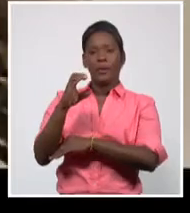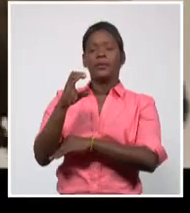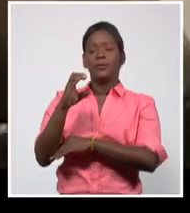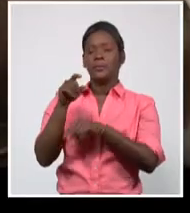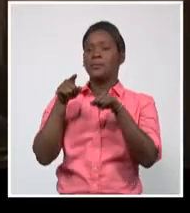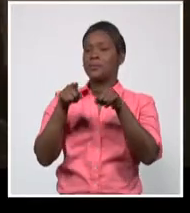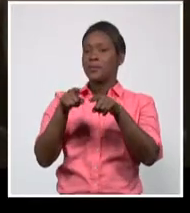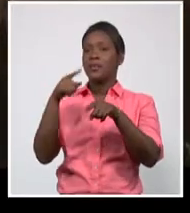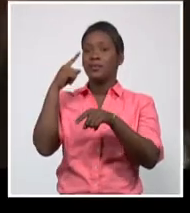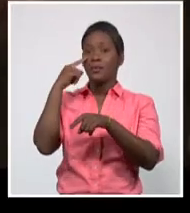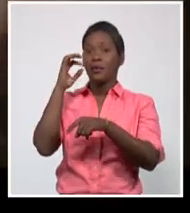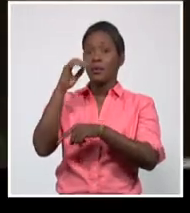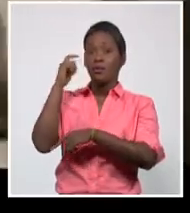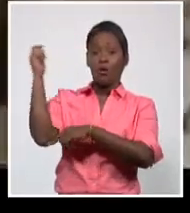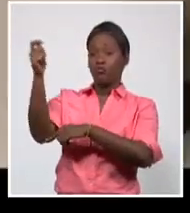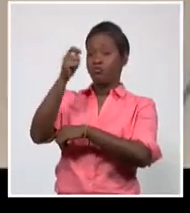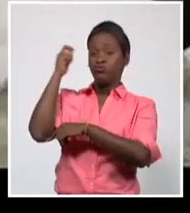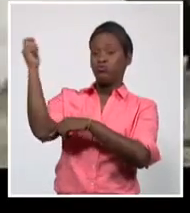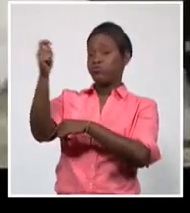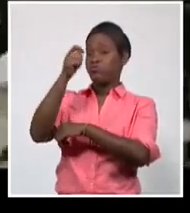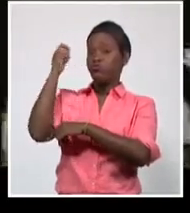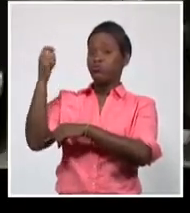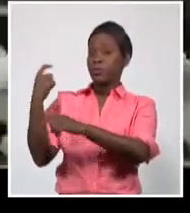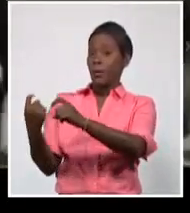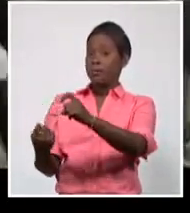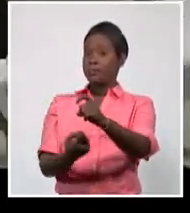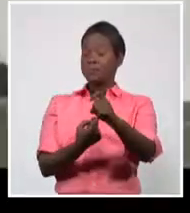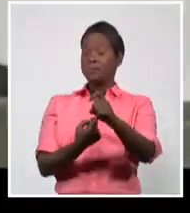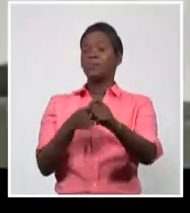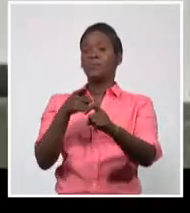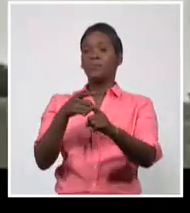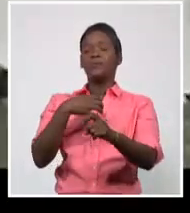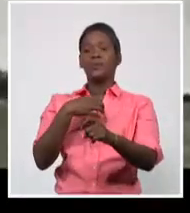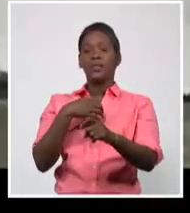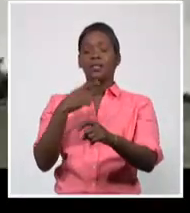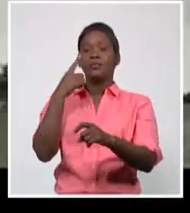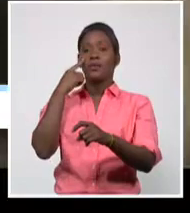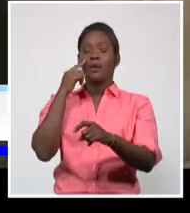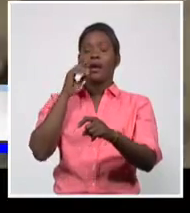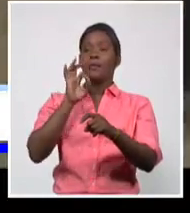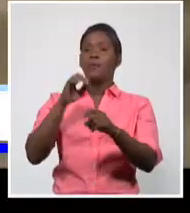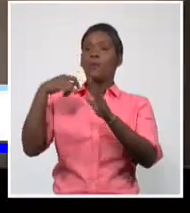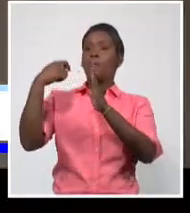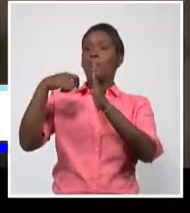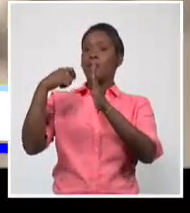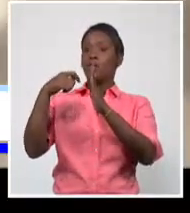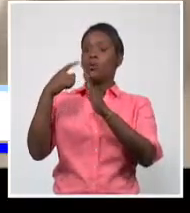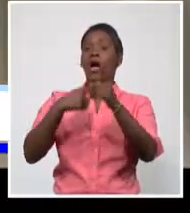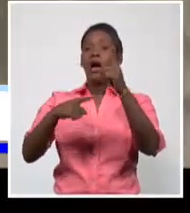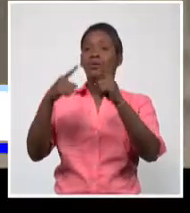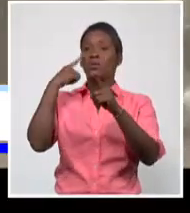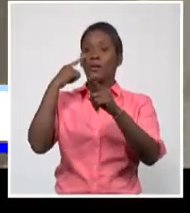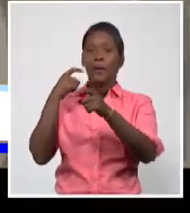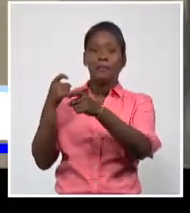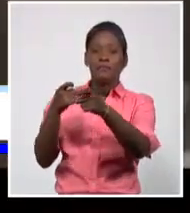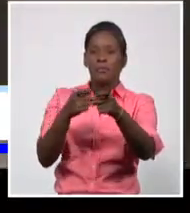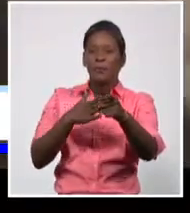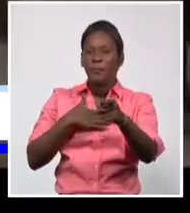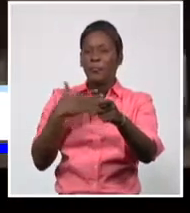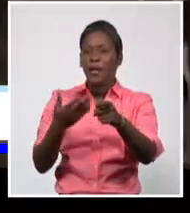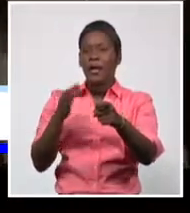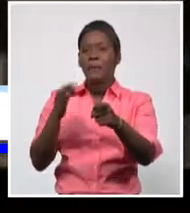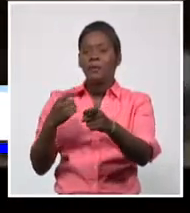El filme del desaparecido director Rigoberto López, de acuerdo con la crítica, es una muestra de lealtades infinitas a la patria, a